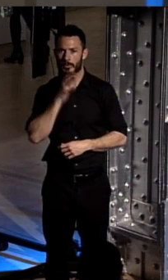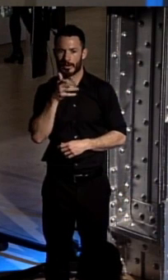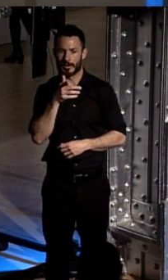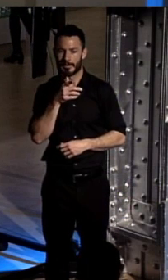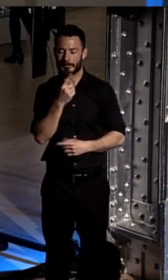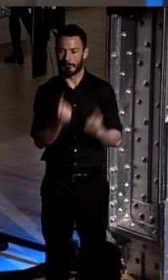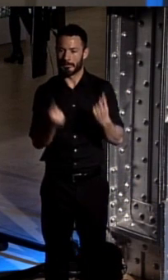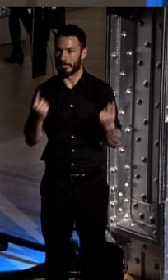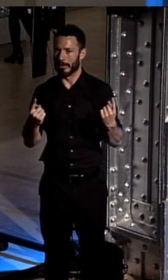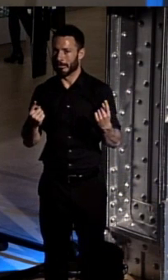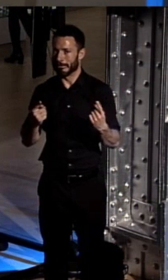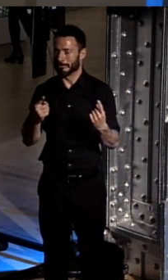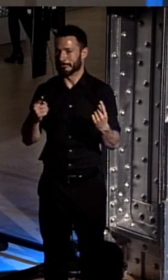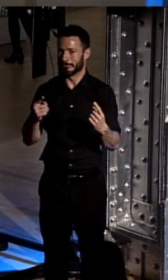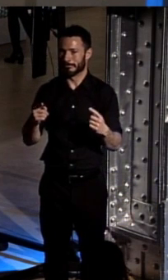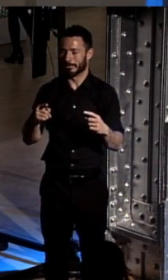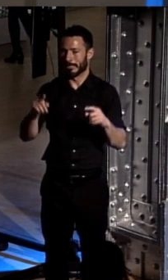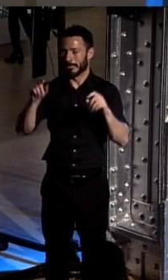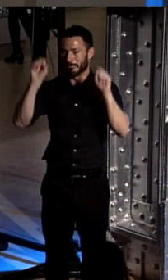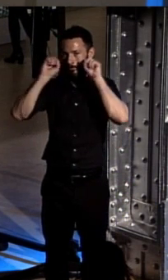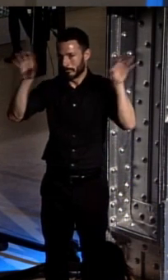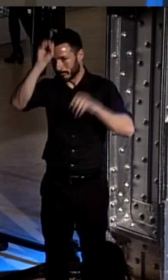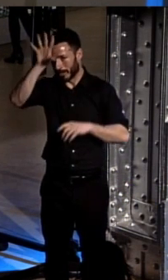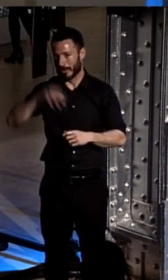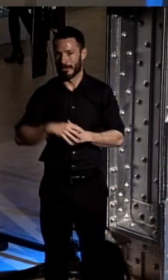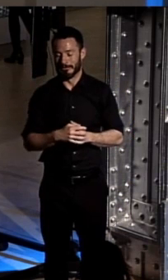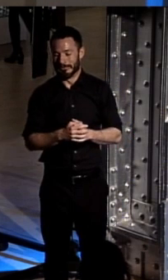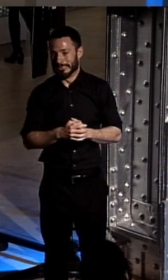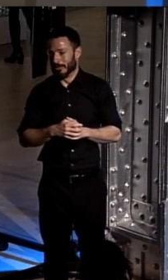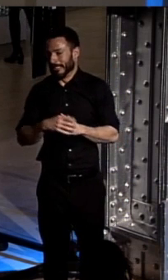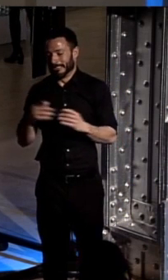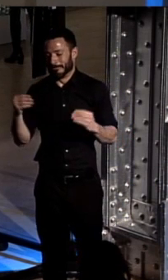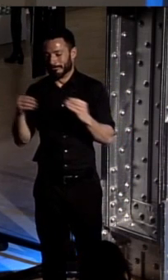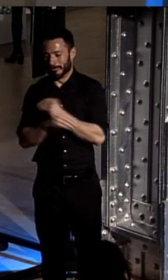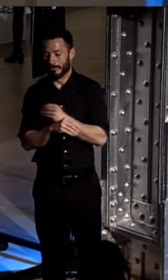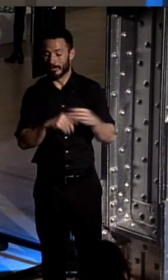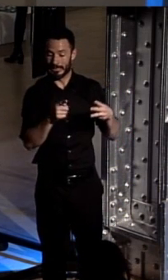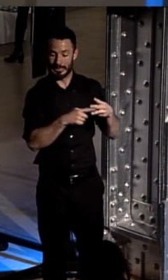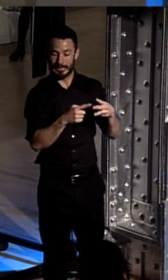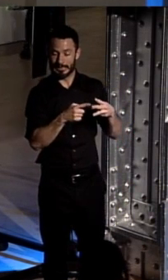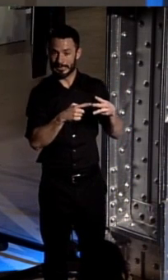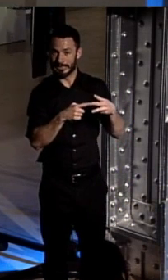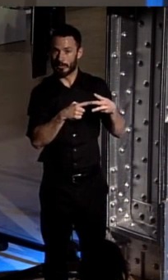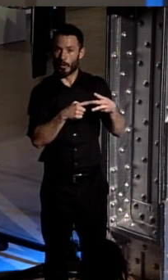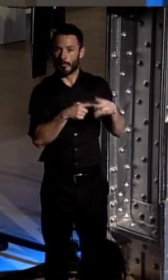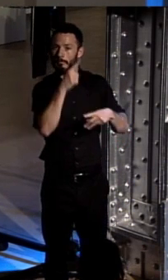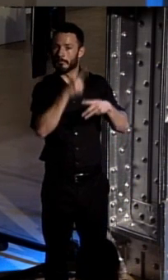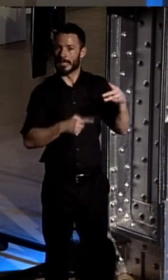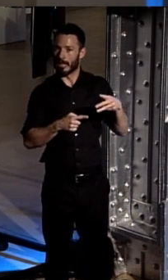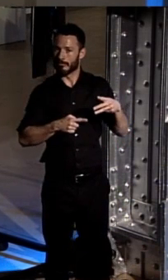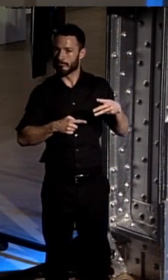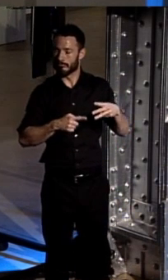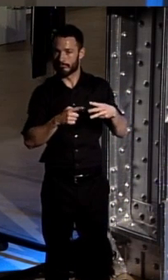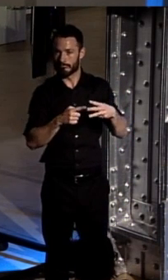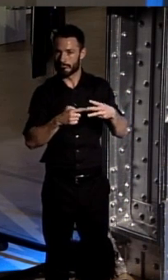marcianos y entonces esto no funciona. Y entonces la mayoría de gente elige esto, que es el justo medio, que es aquello que de alguna manera... Ahora, yo no sé,